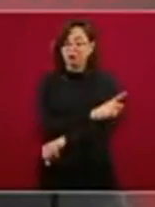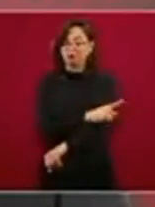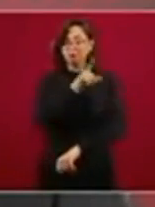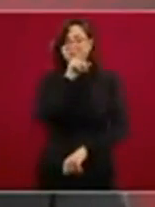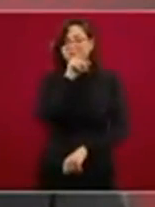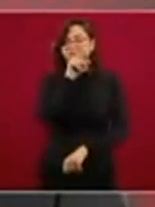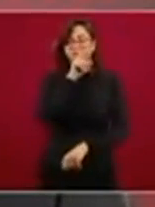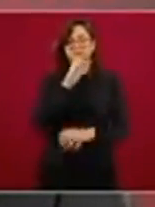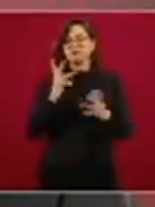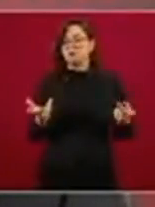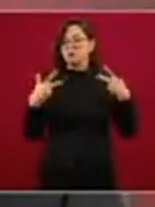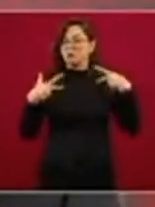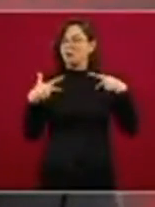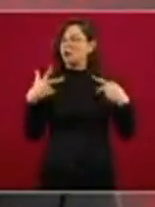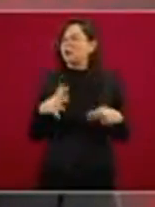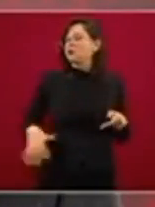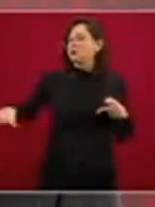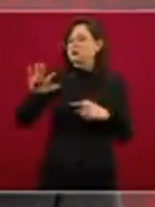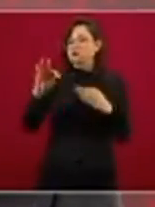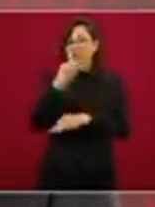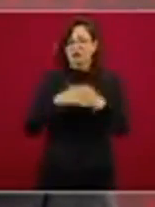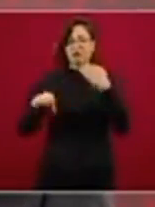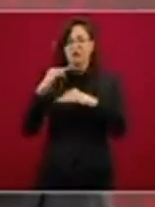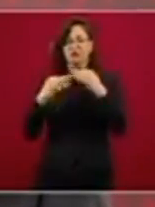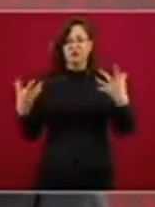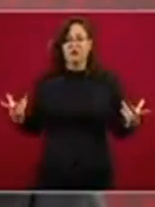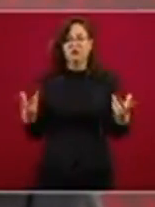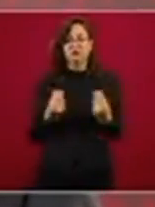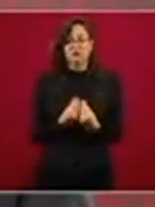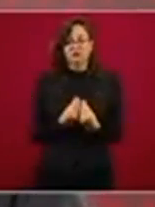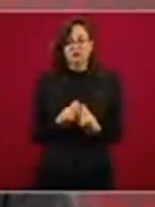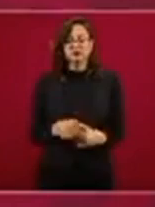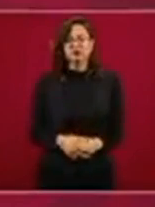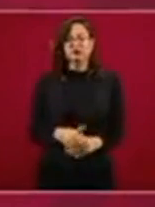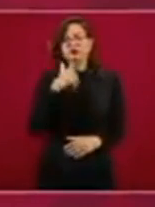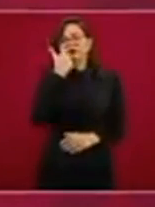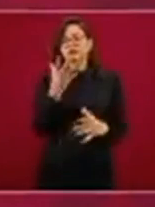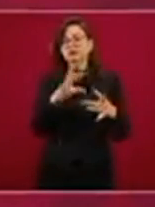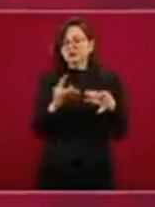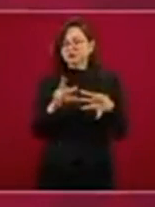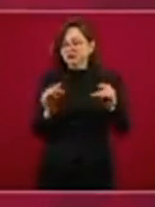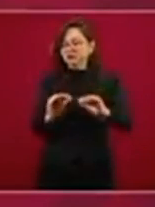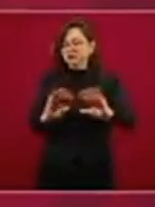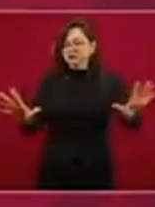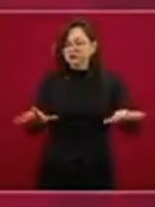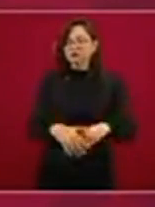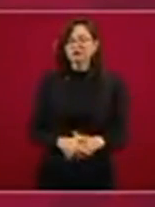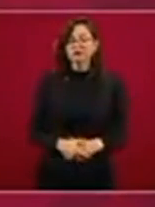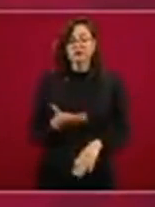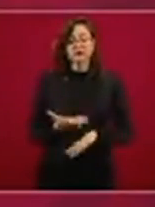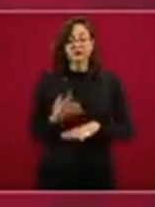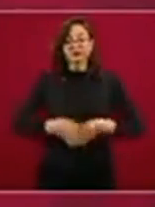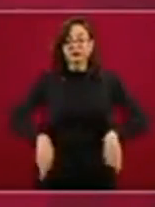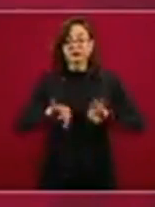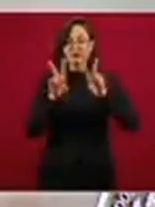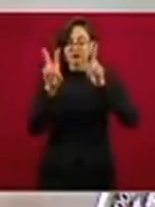Que lo decidamos entre todos. Aquí quiero hacer una aclaración que es muy